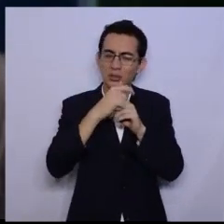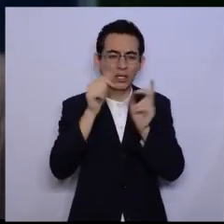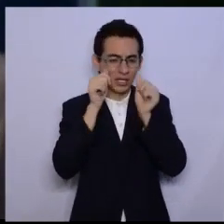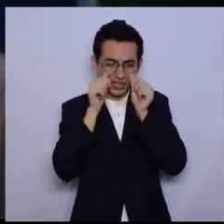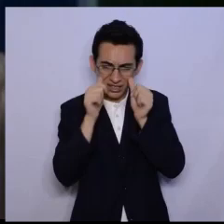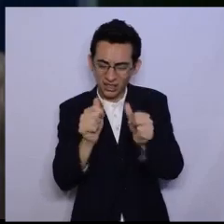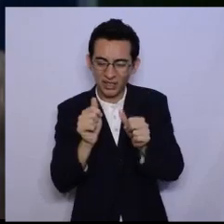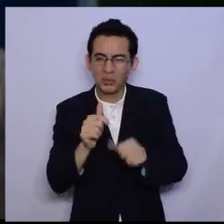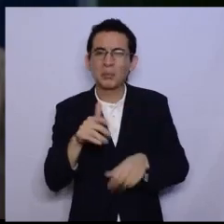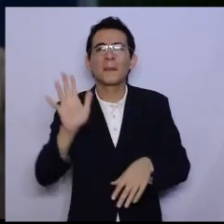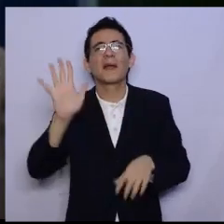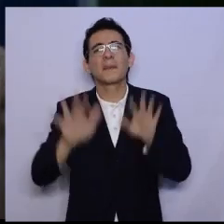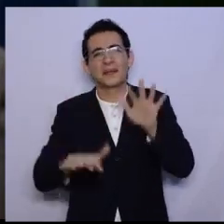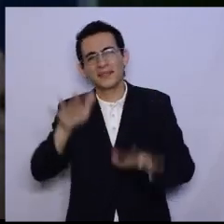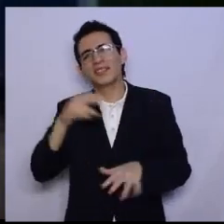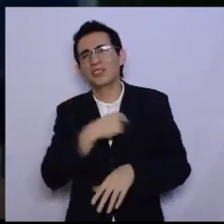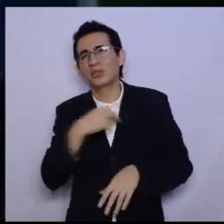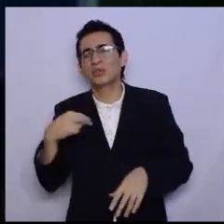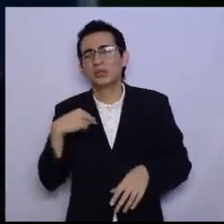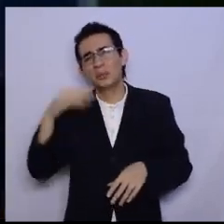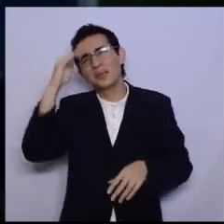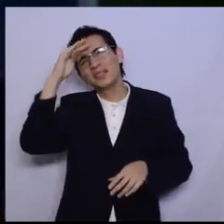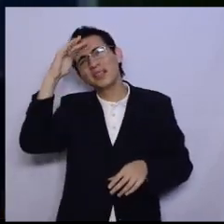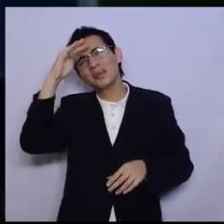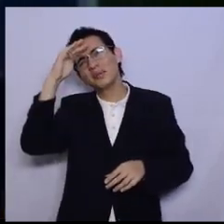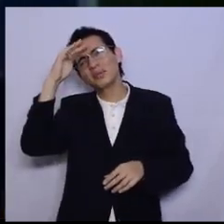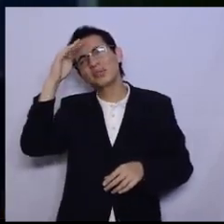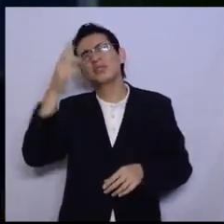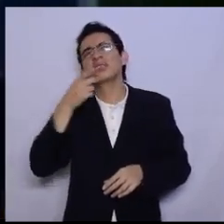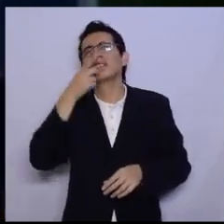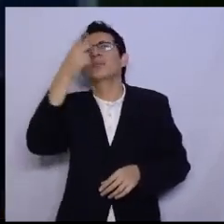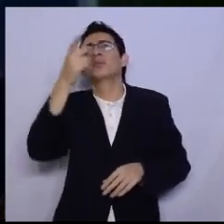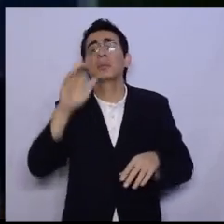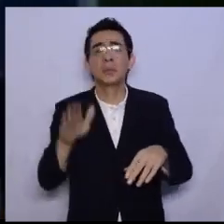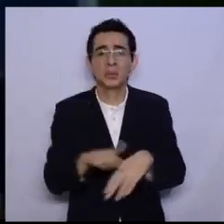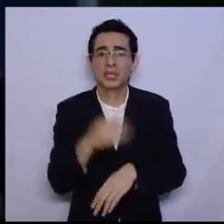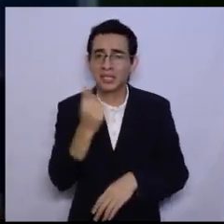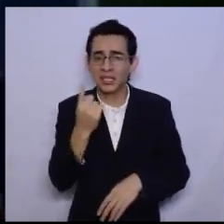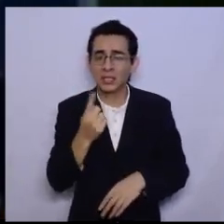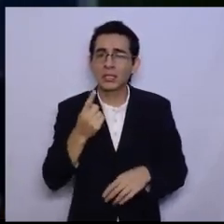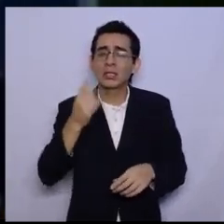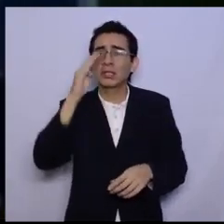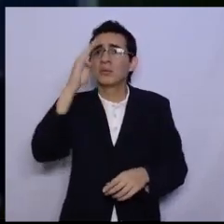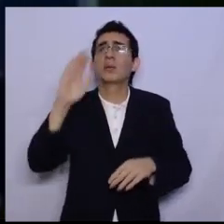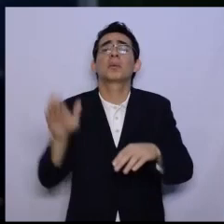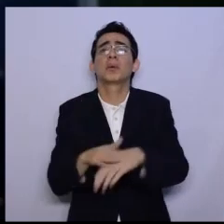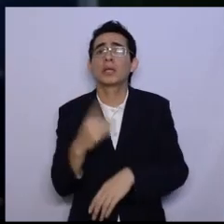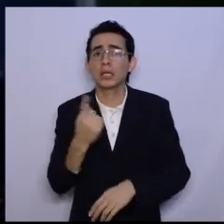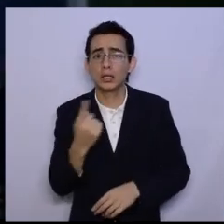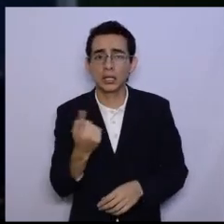Aunque nosotros en un momento dado digamos, ¿por qué, Señor? ¿Por qué? ¿Por qué?